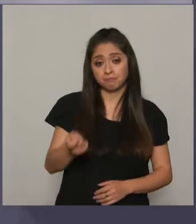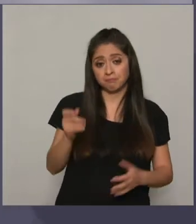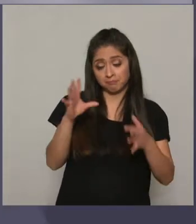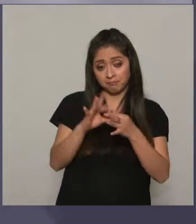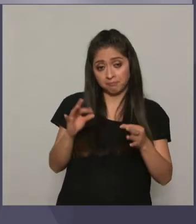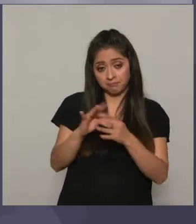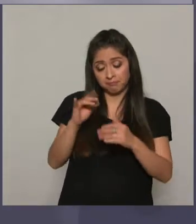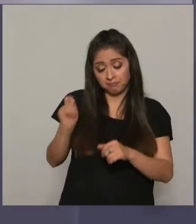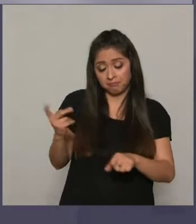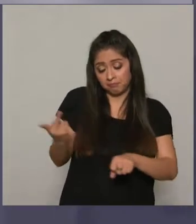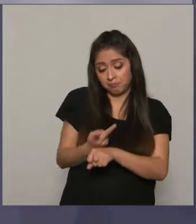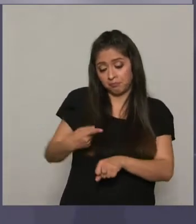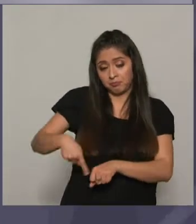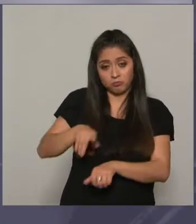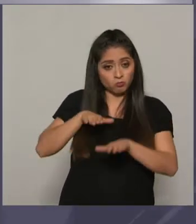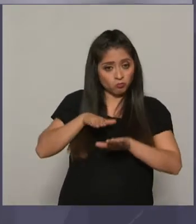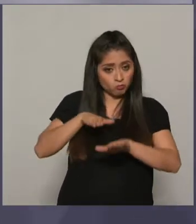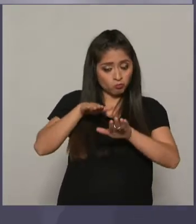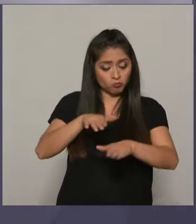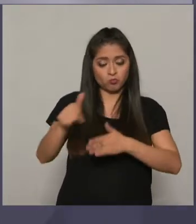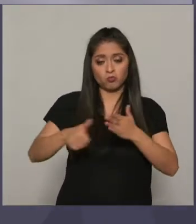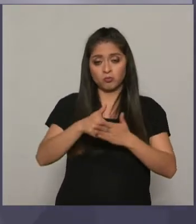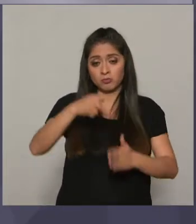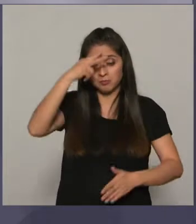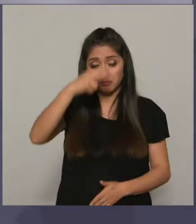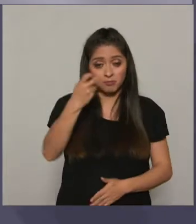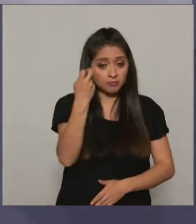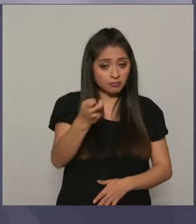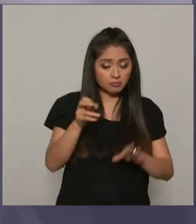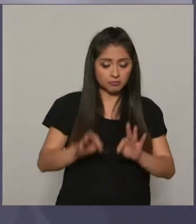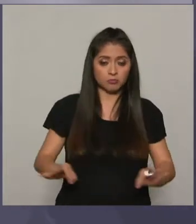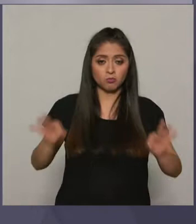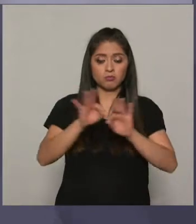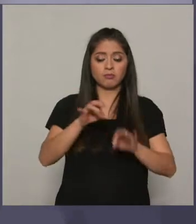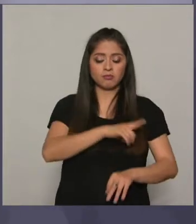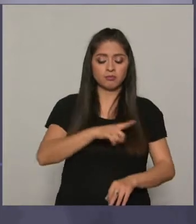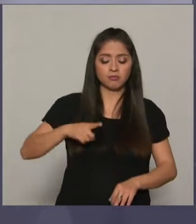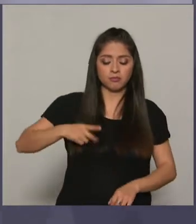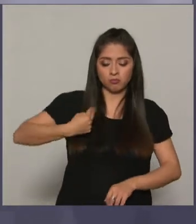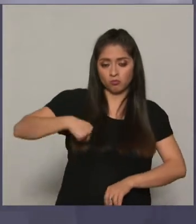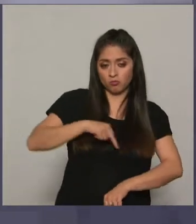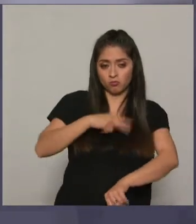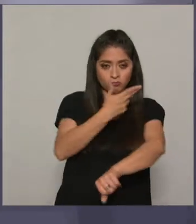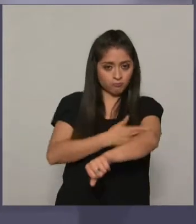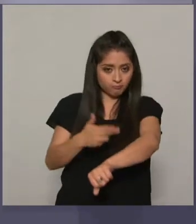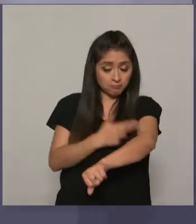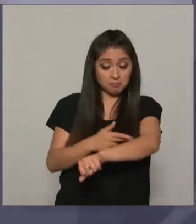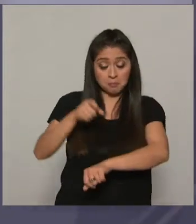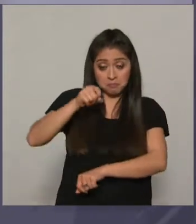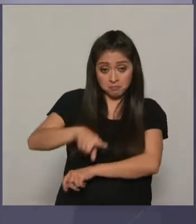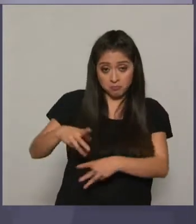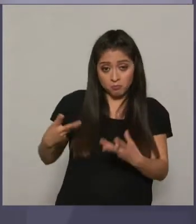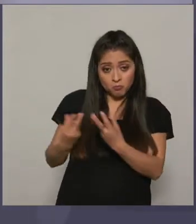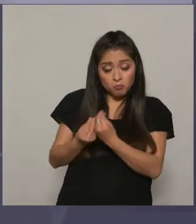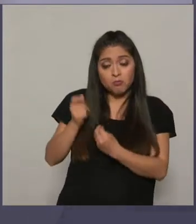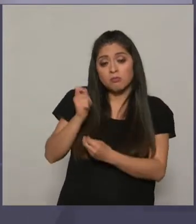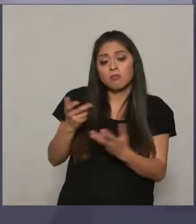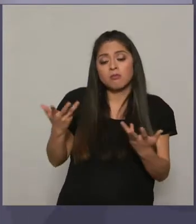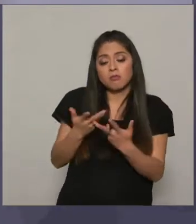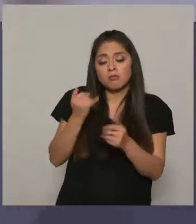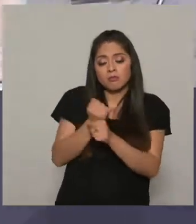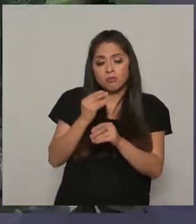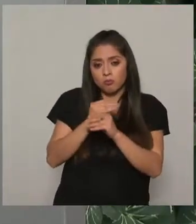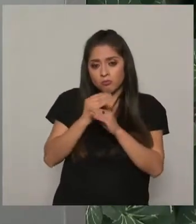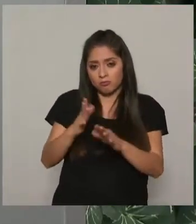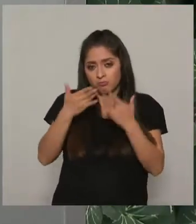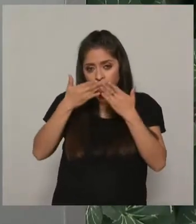hechos de tránsito en la ciudad es clave para que podamos tener políticas públicas claras. Este mismo análisis también lo utilizamos, que son los datos abiertos que